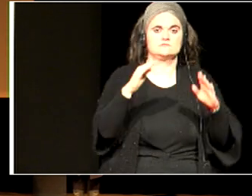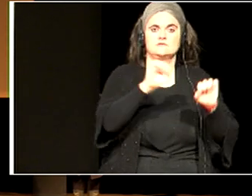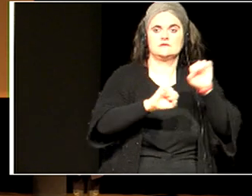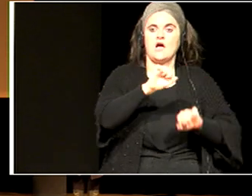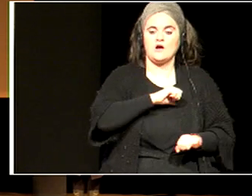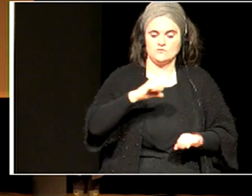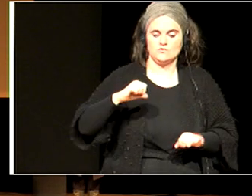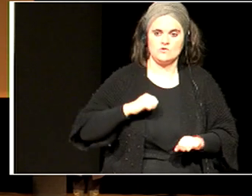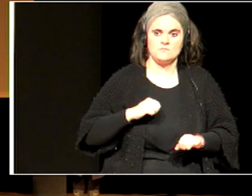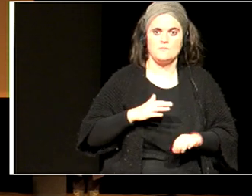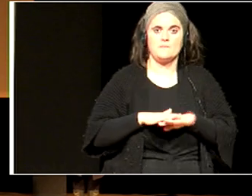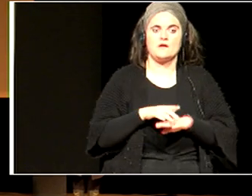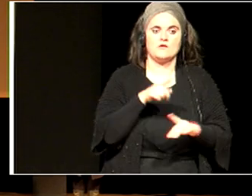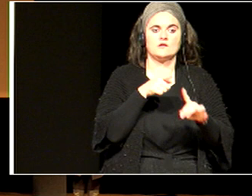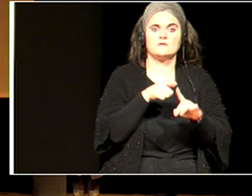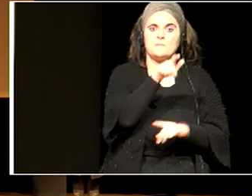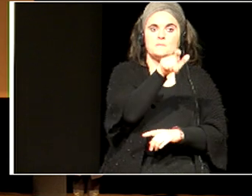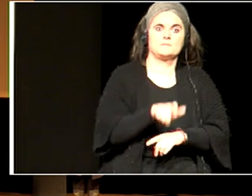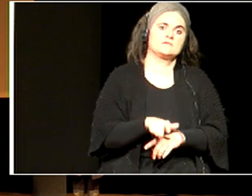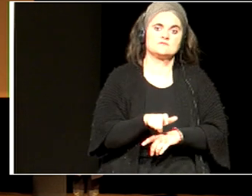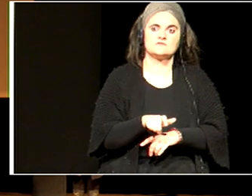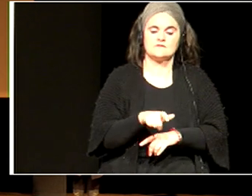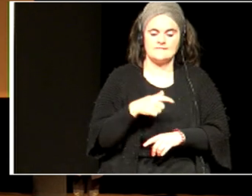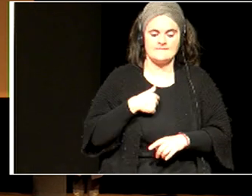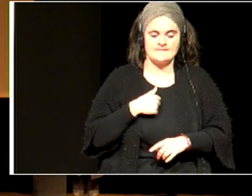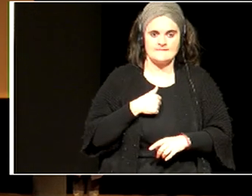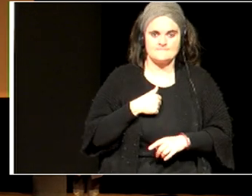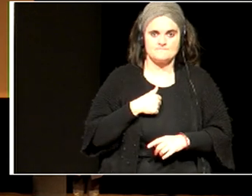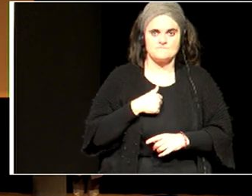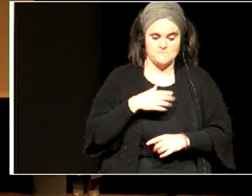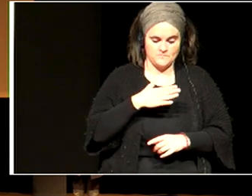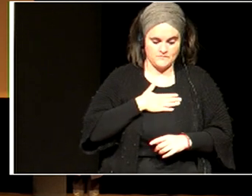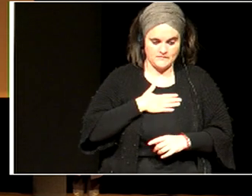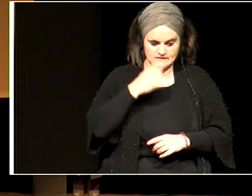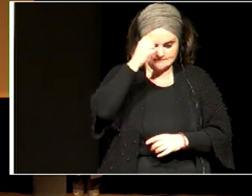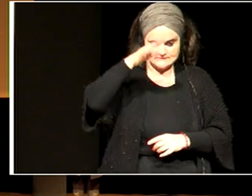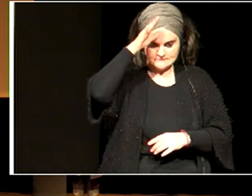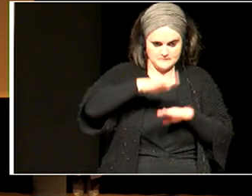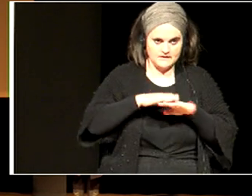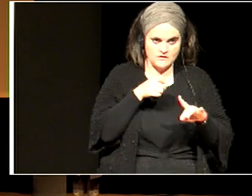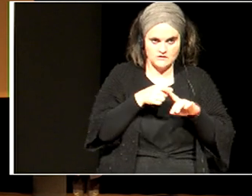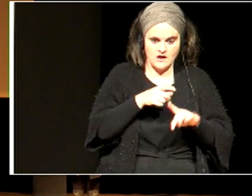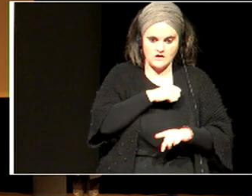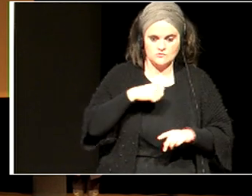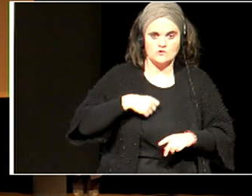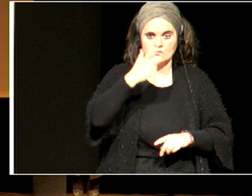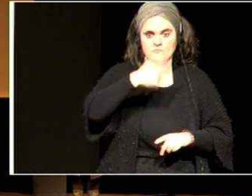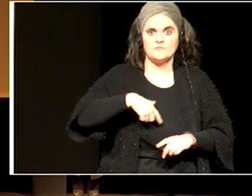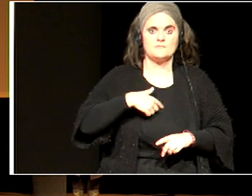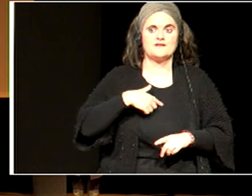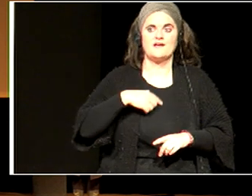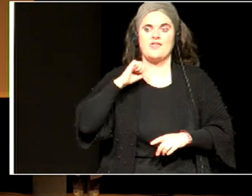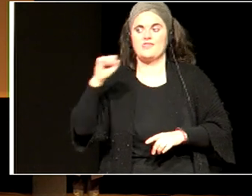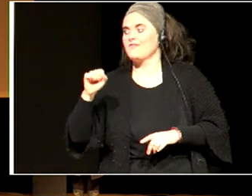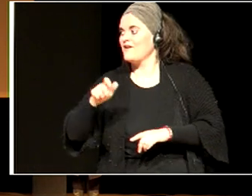para ser una persona eso los saberes que te hacen persona autónoma para no tener que depender de nadie y